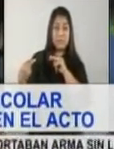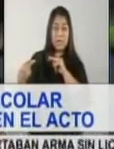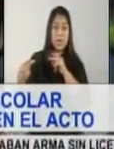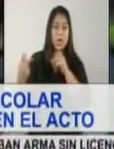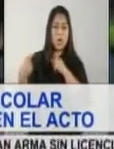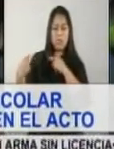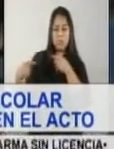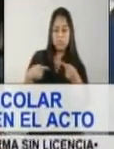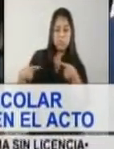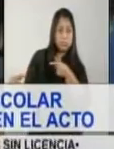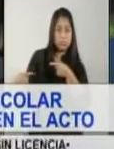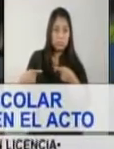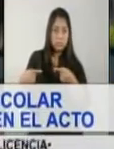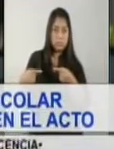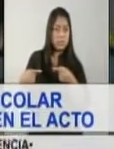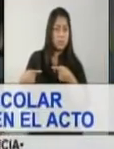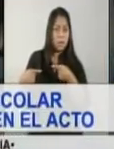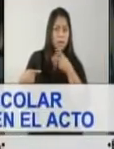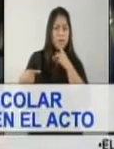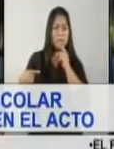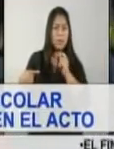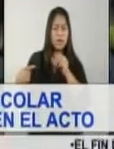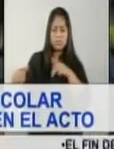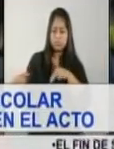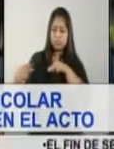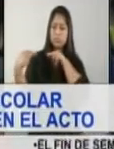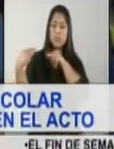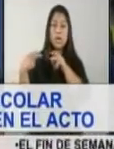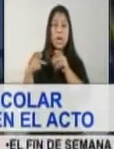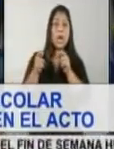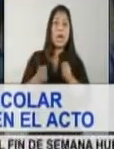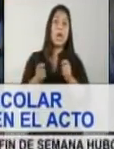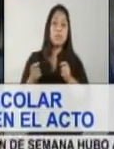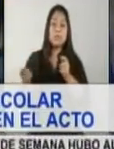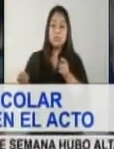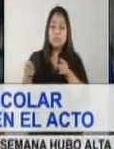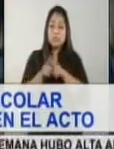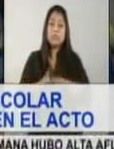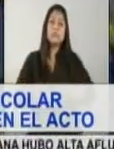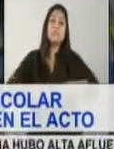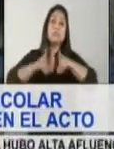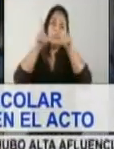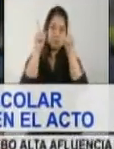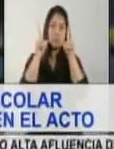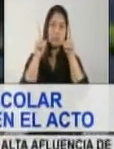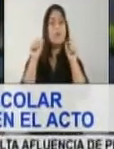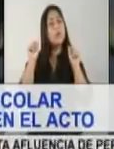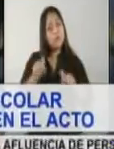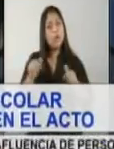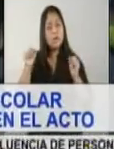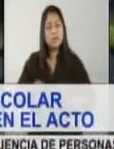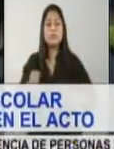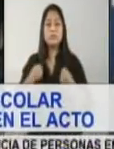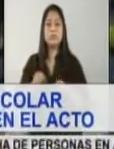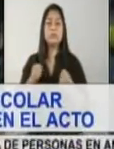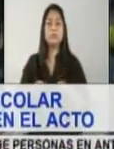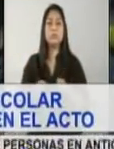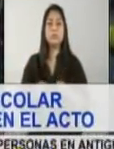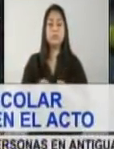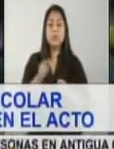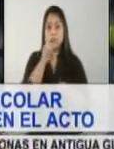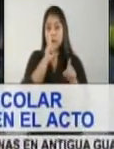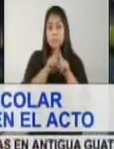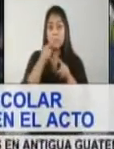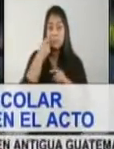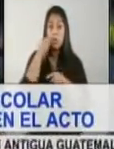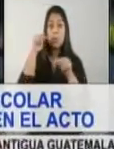como rivales, nos vemos como amigos del desarrollo? Hoy lo podemos hacer y sé que lo